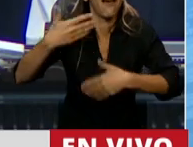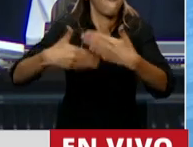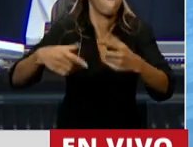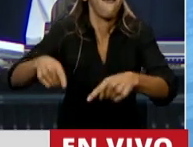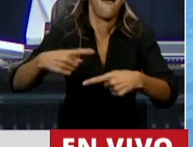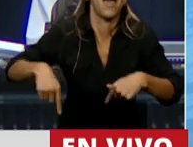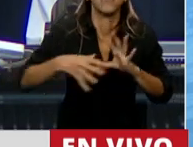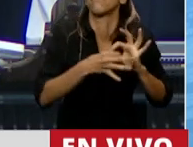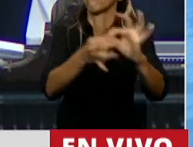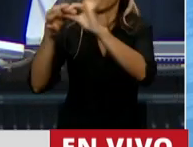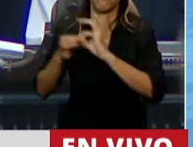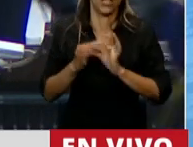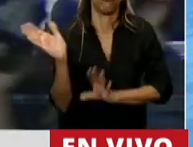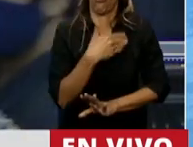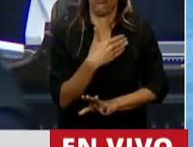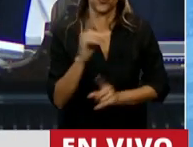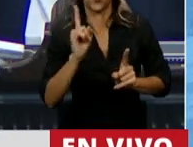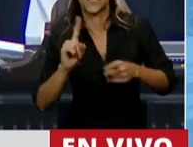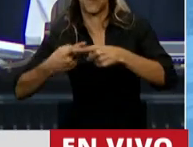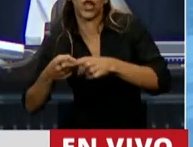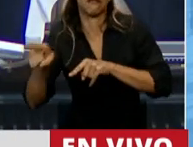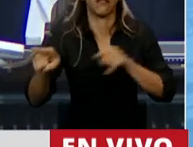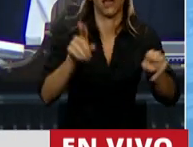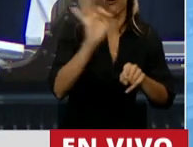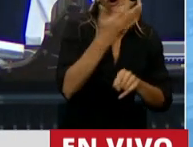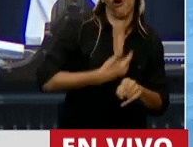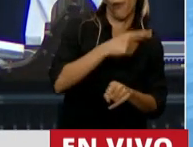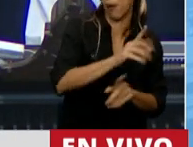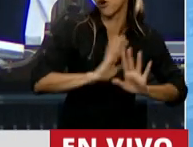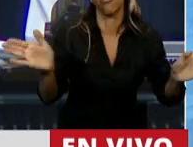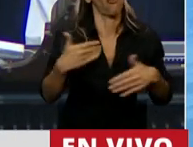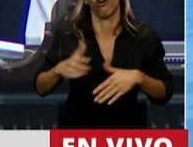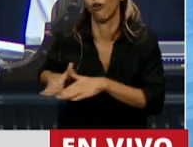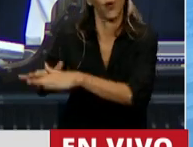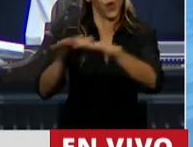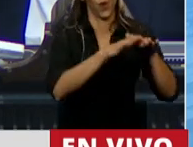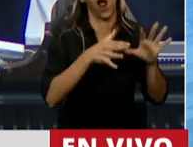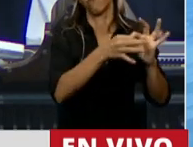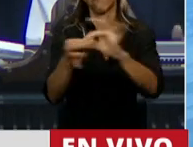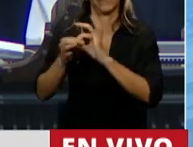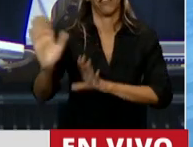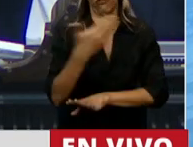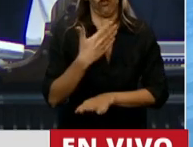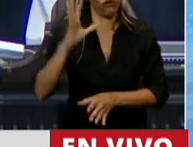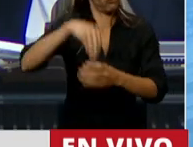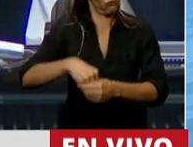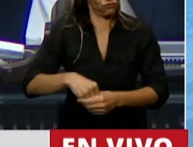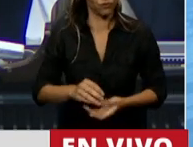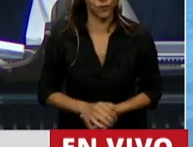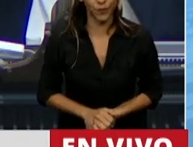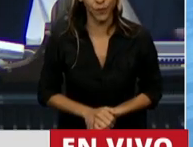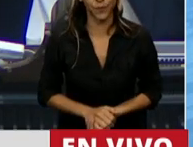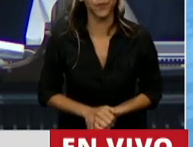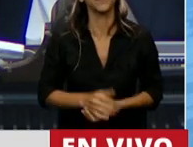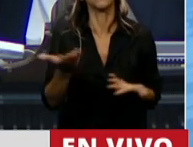y progresiva y que esas banderas no son de nadie, o mejor dicho, son de todos y todas. Y en relación a esa evolución